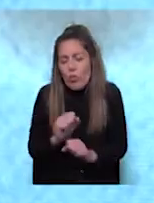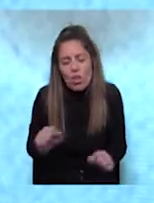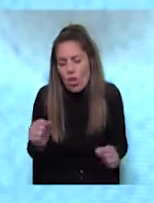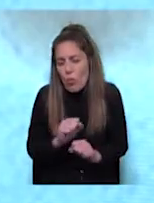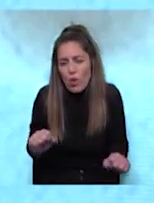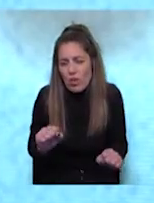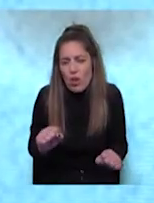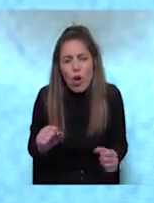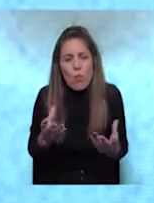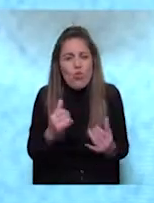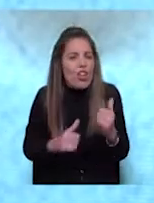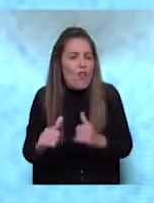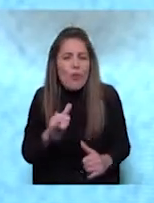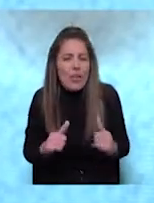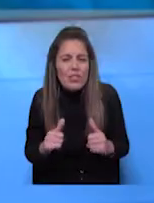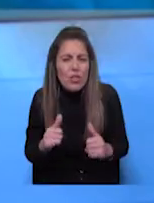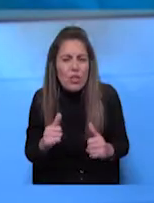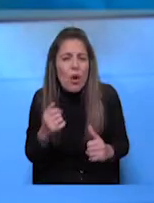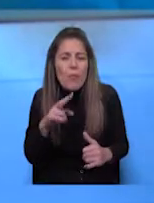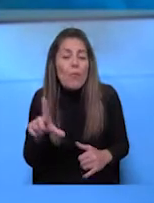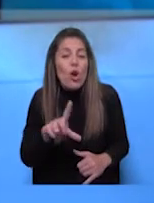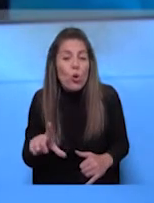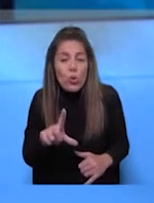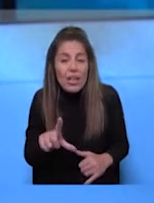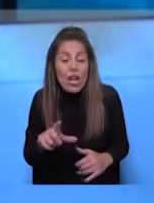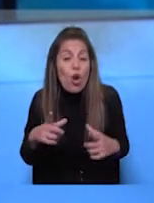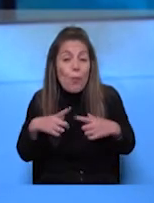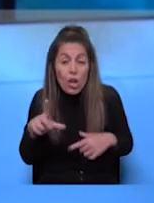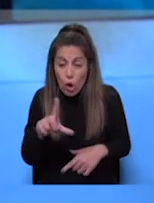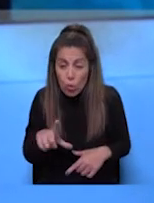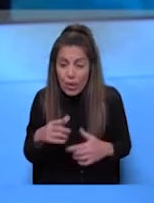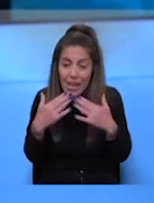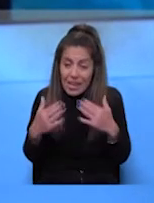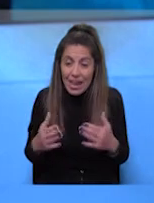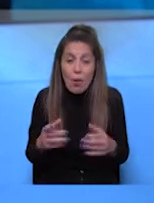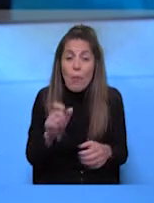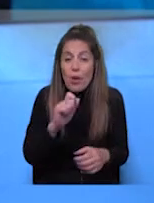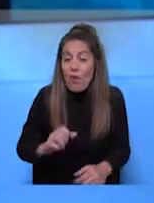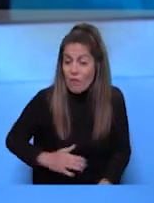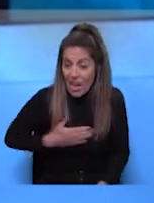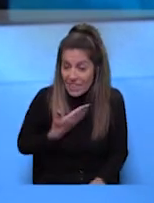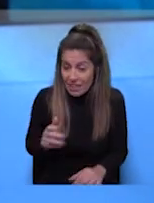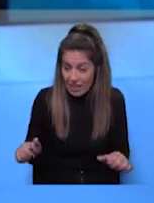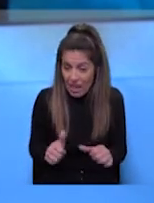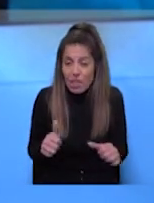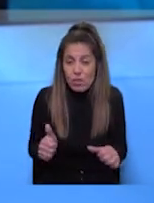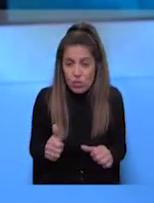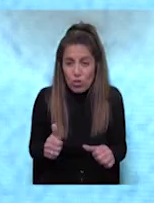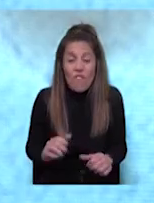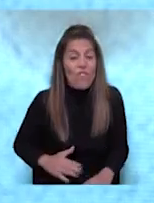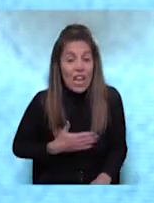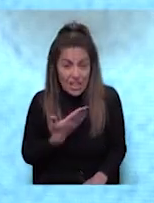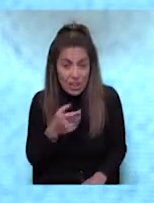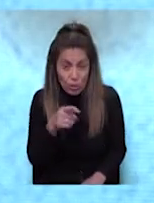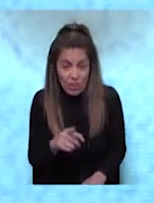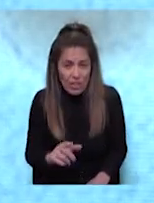No puedo porque es mucha información. Sí, vemos no, lunes. Nos tenemos que ir. Sí. Lo espero el lunes. Sí. Yo le agradezco por este periodismo valiente que usted acaba de hacer. Es muy valiente. Wilmar,